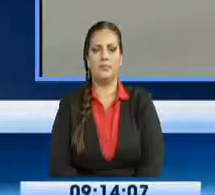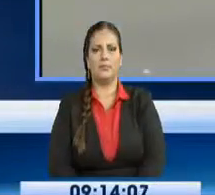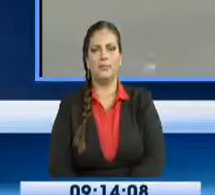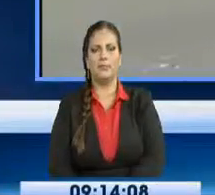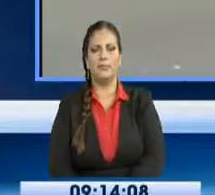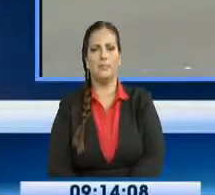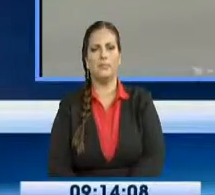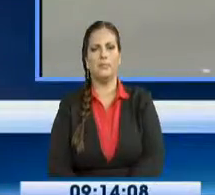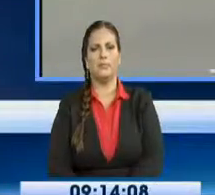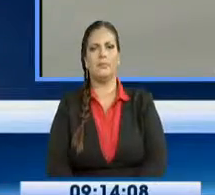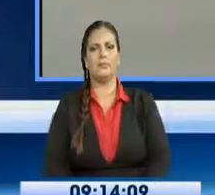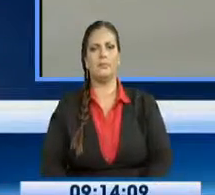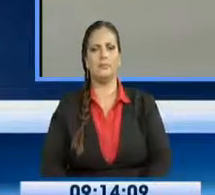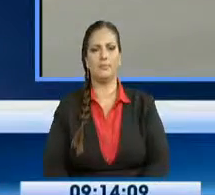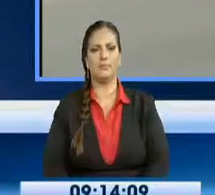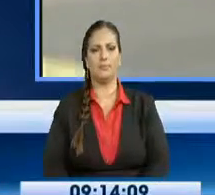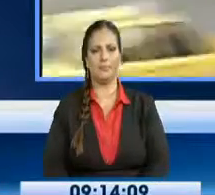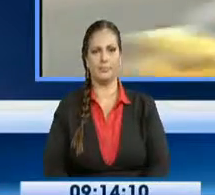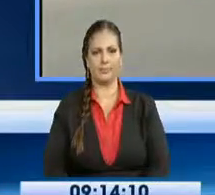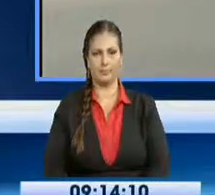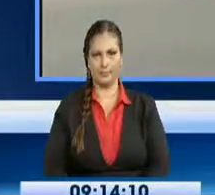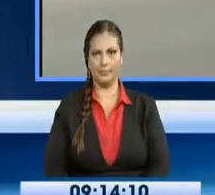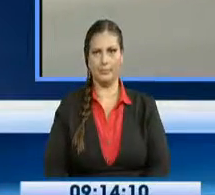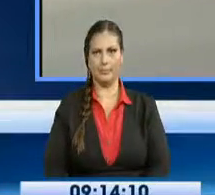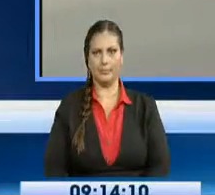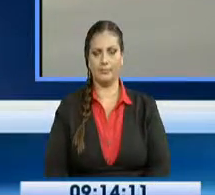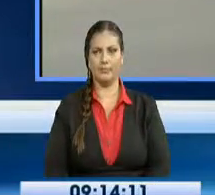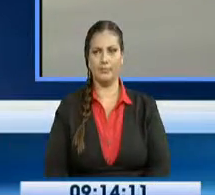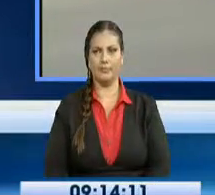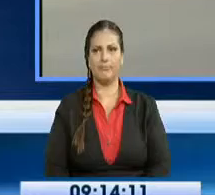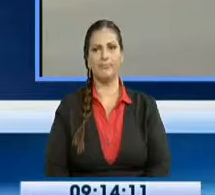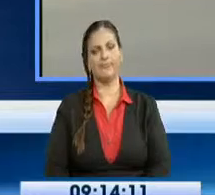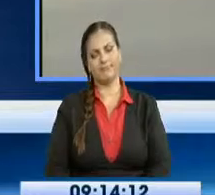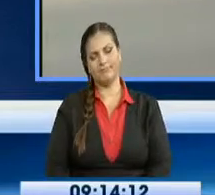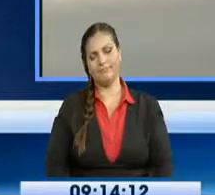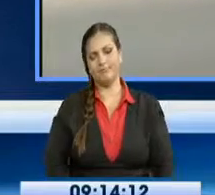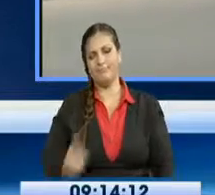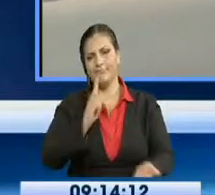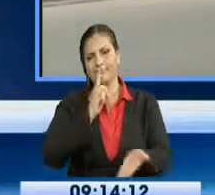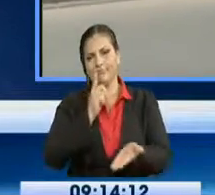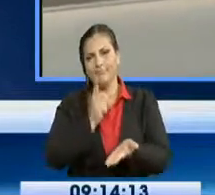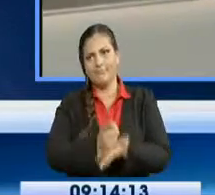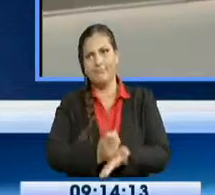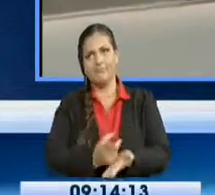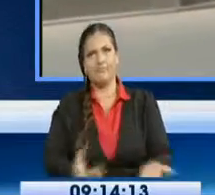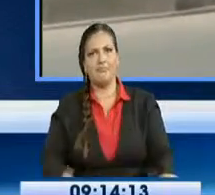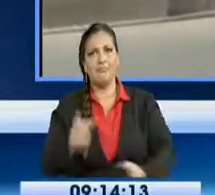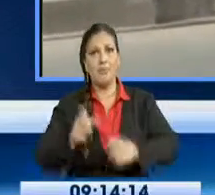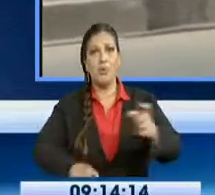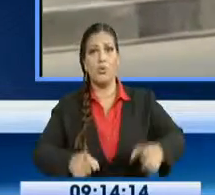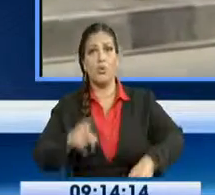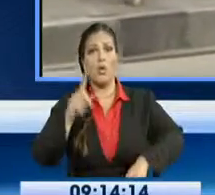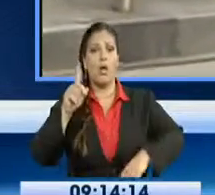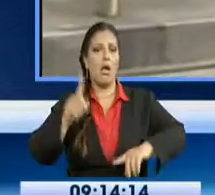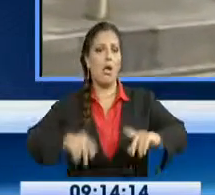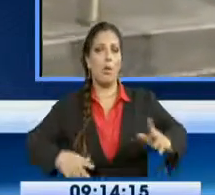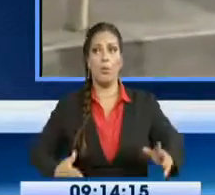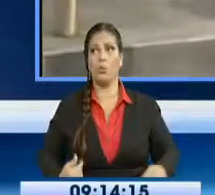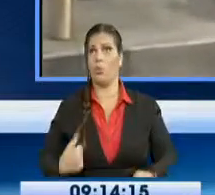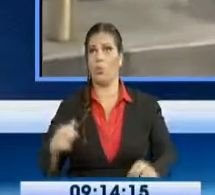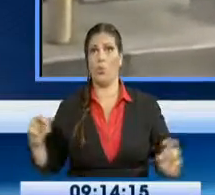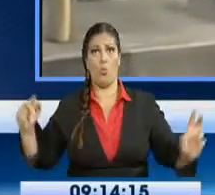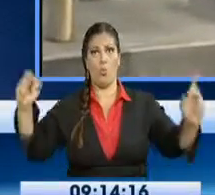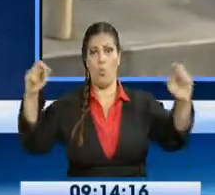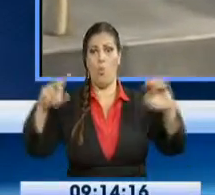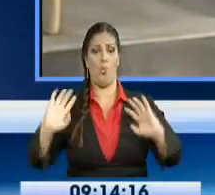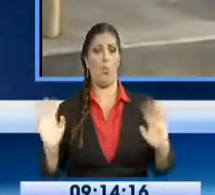Siempre, generalmente, Enrique, como tú sabes, se encuentra justificación para hacer lo que estamos viendo, ¿no? La procesión por